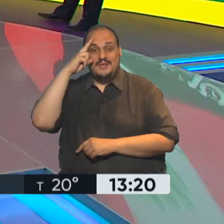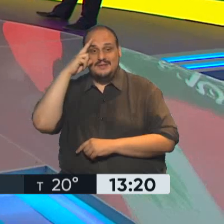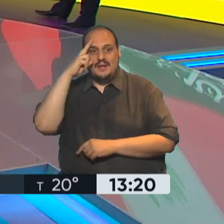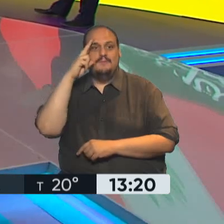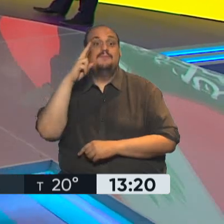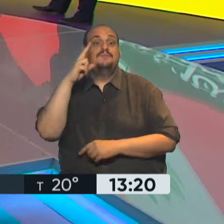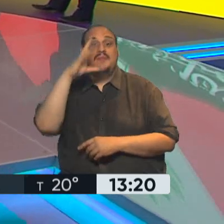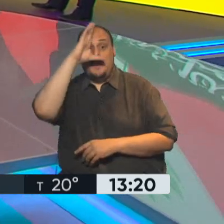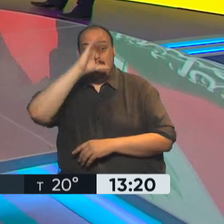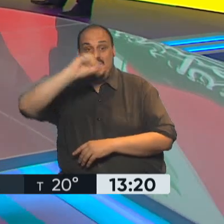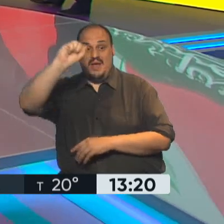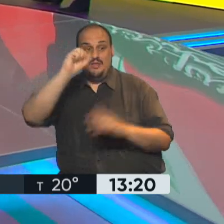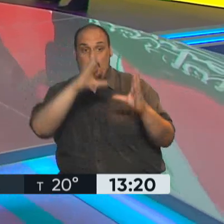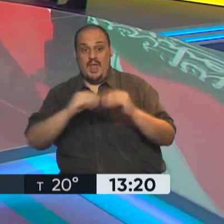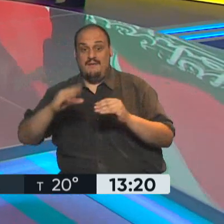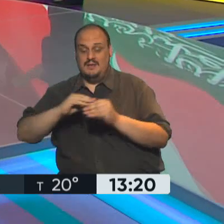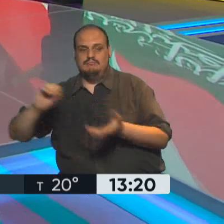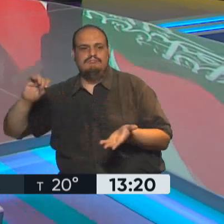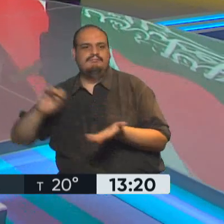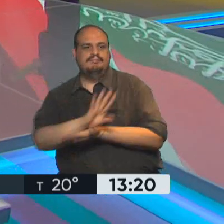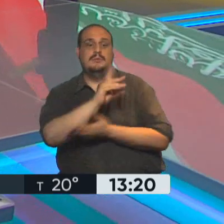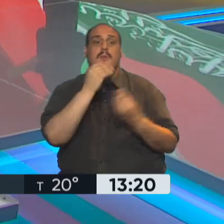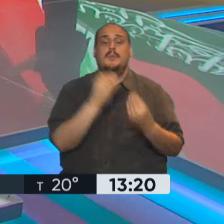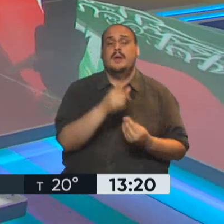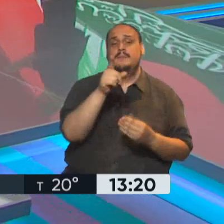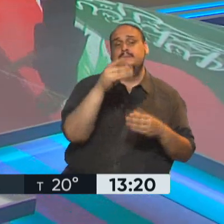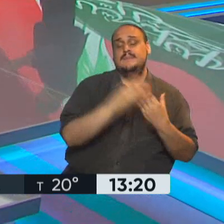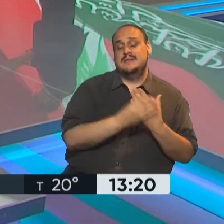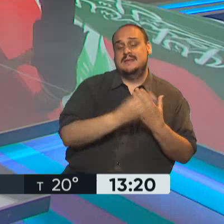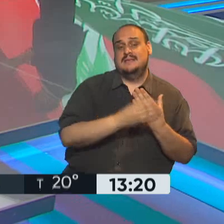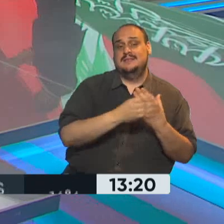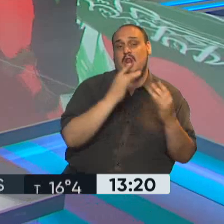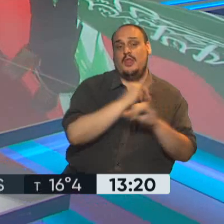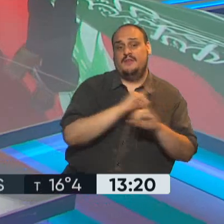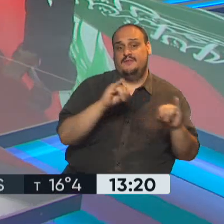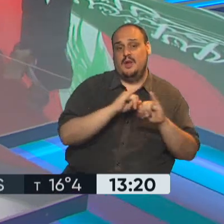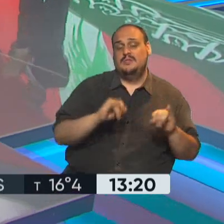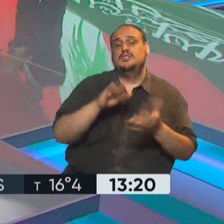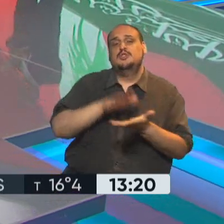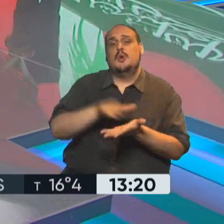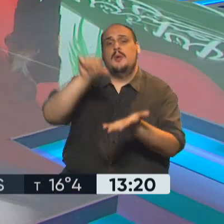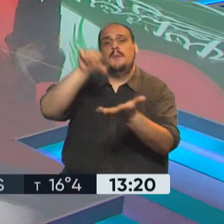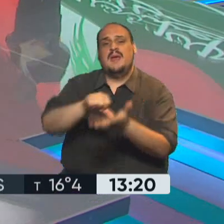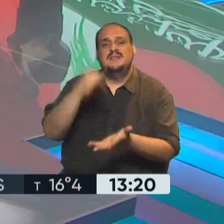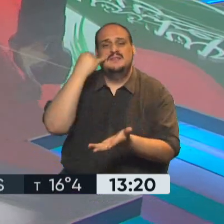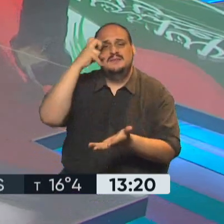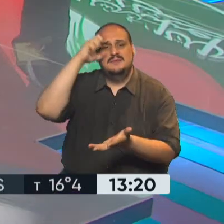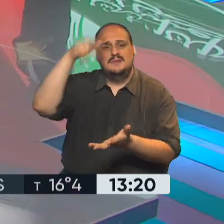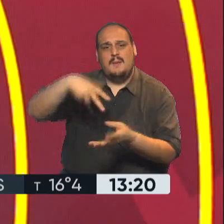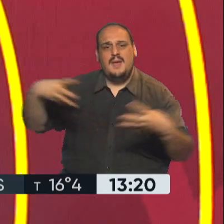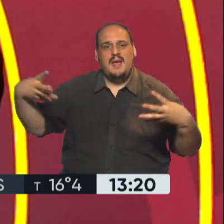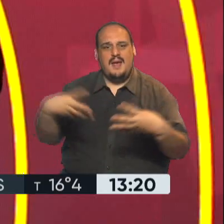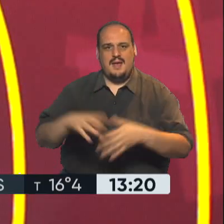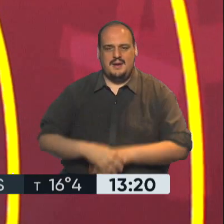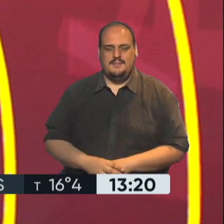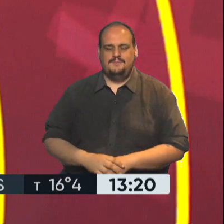por críticas del ministro libanés de Información, Kordashi, sobre la guerra en Yemen. Lo que había dicho Kordashi antes